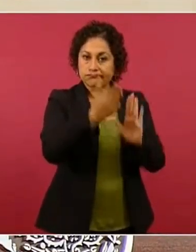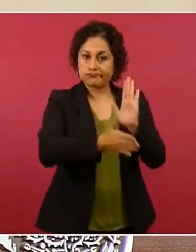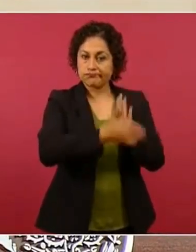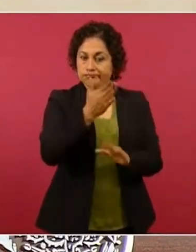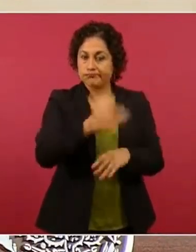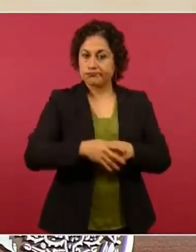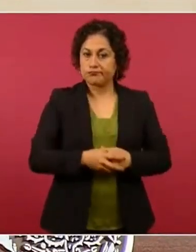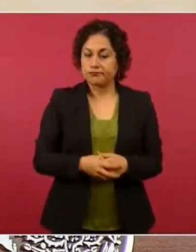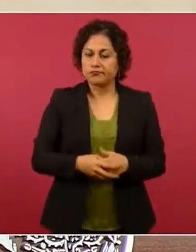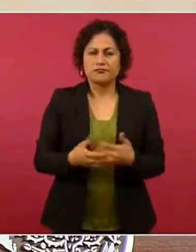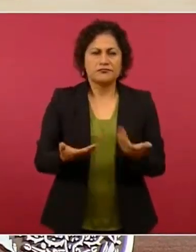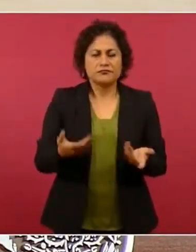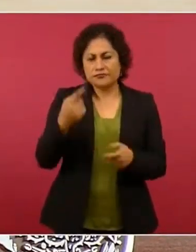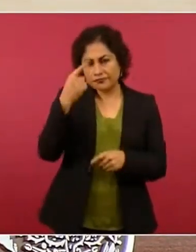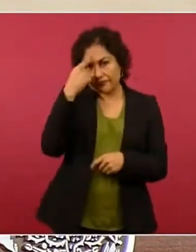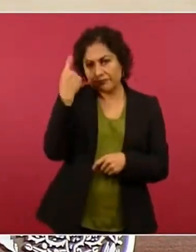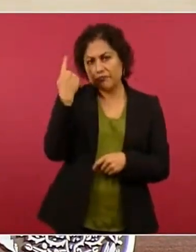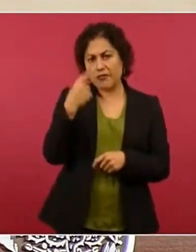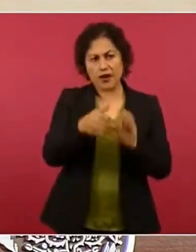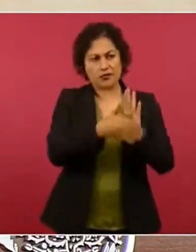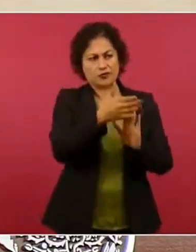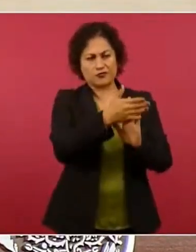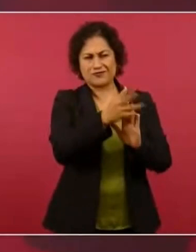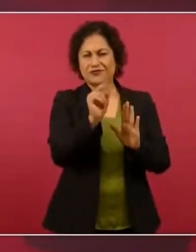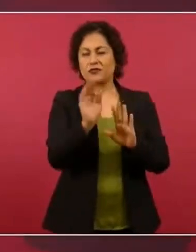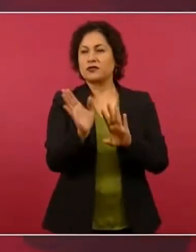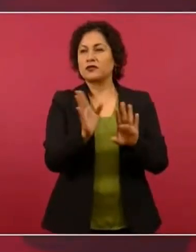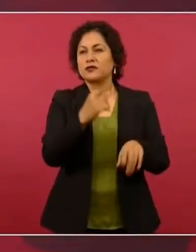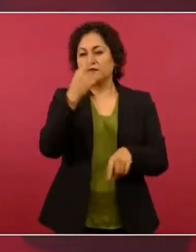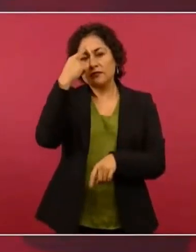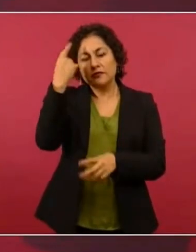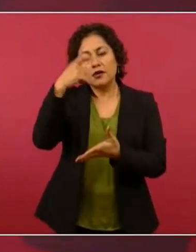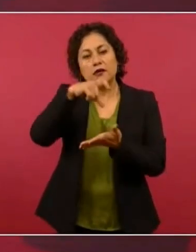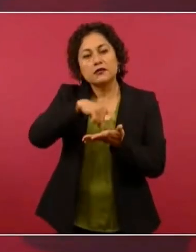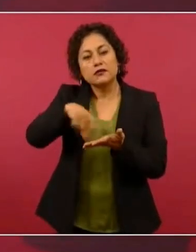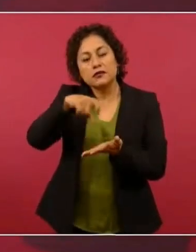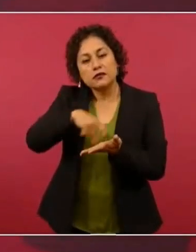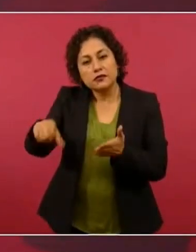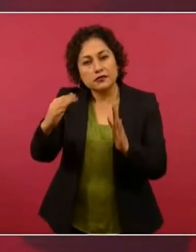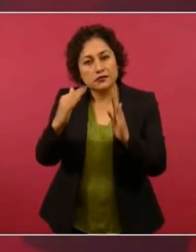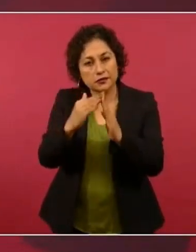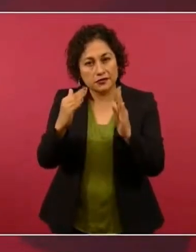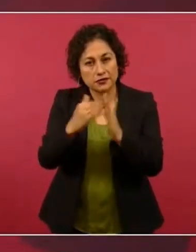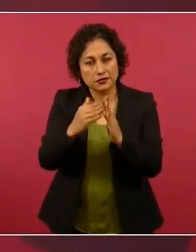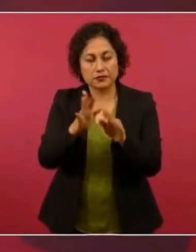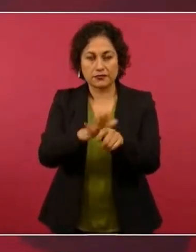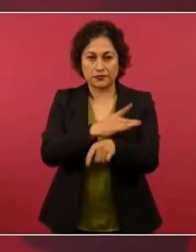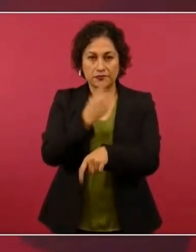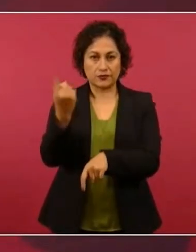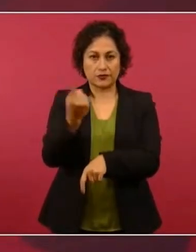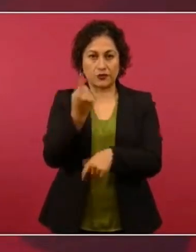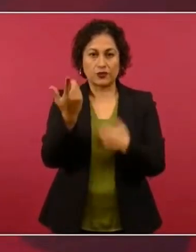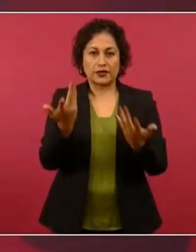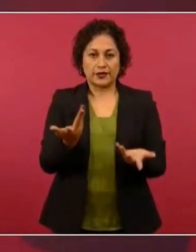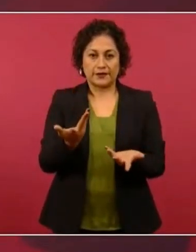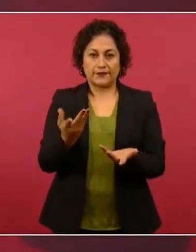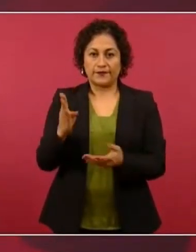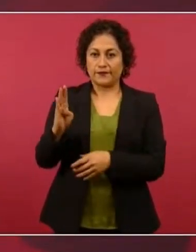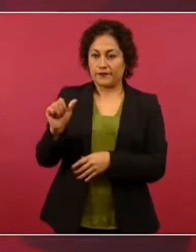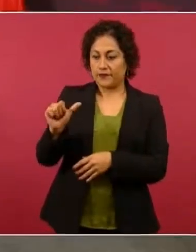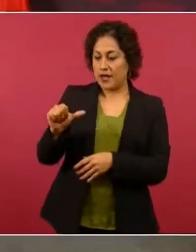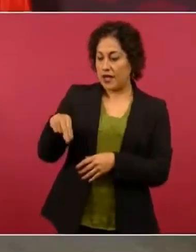para no construir para comprarse en su casa Porque los funcionarios de Van